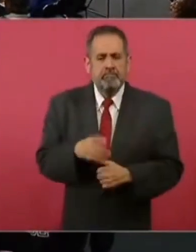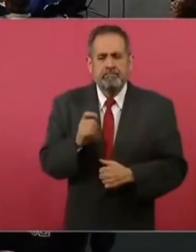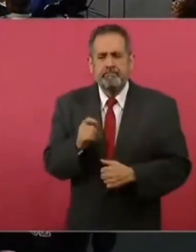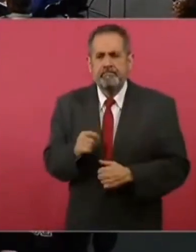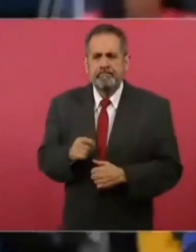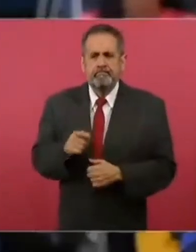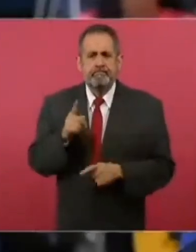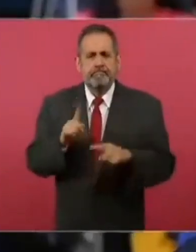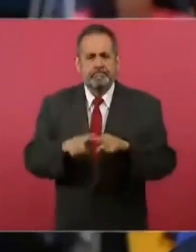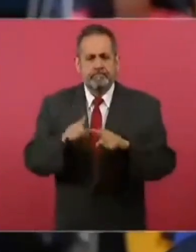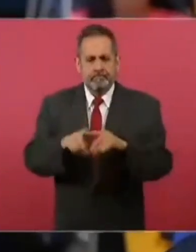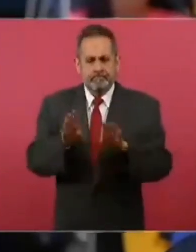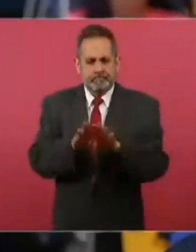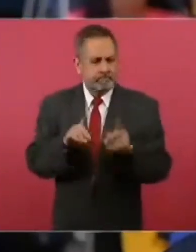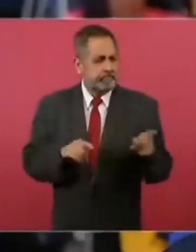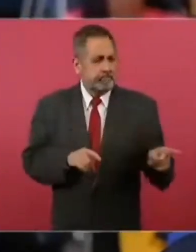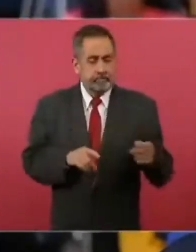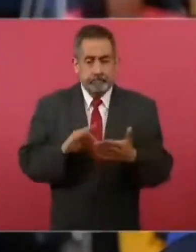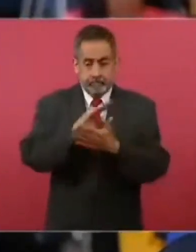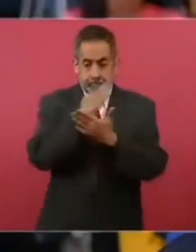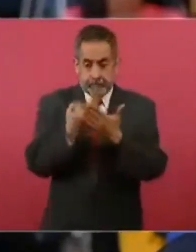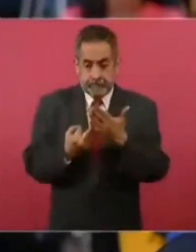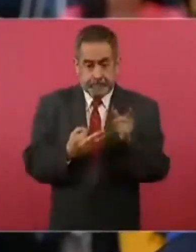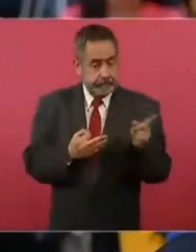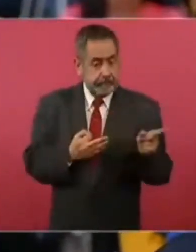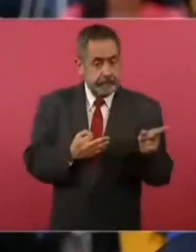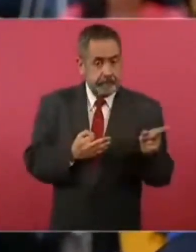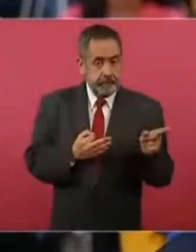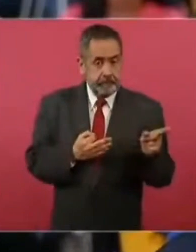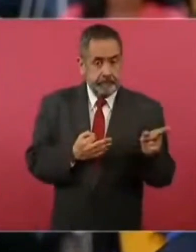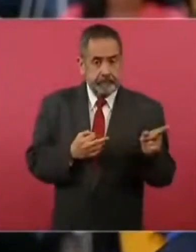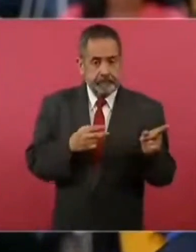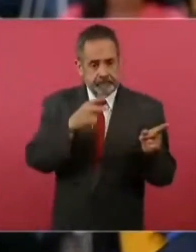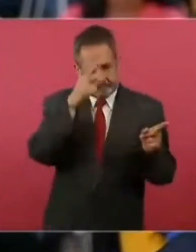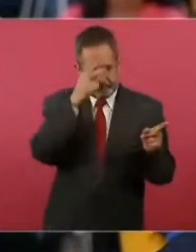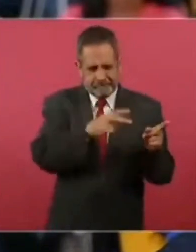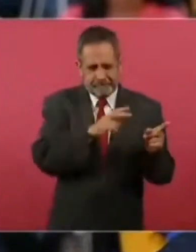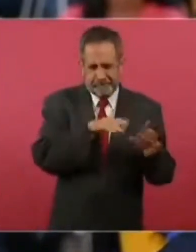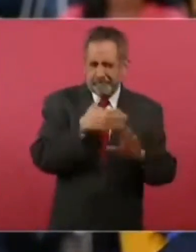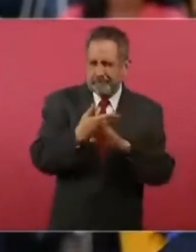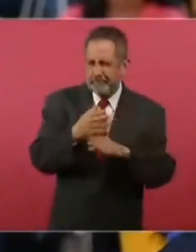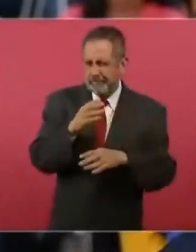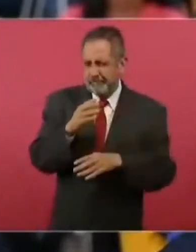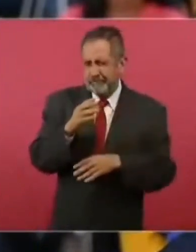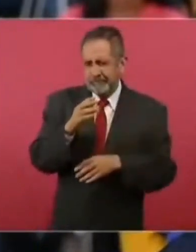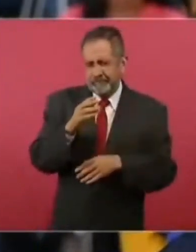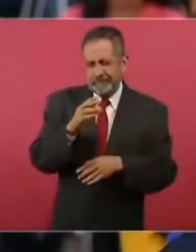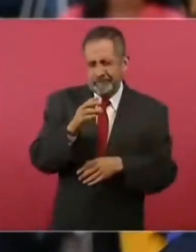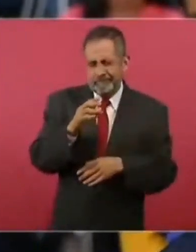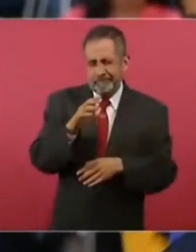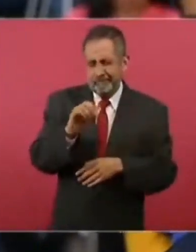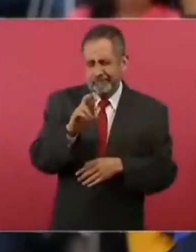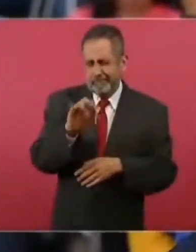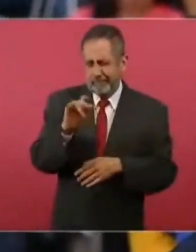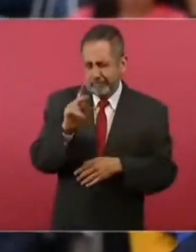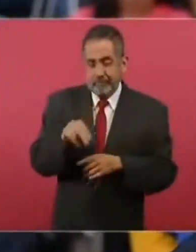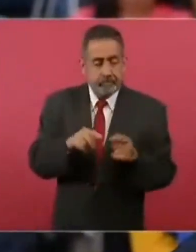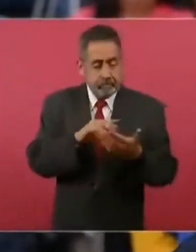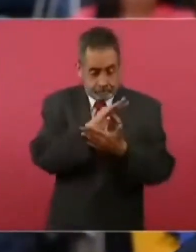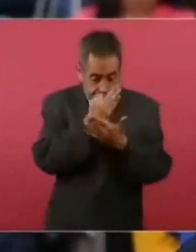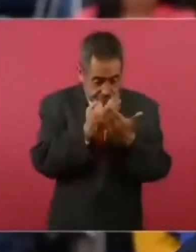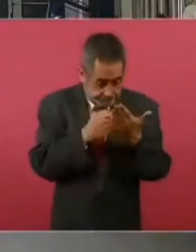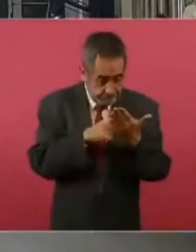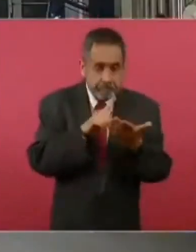trata de las facturas electrónicas de Mexicanos contra la Corrupción e Impunidad, donde claramente se ve que uno de